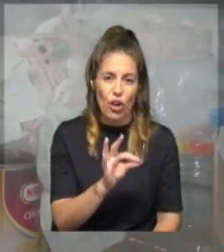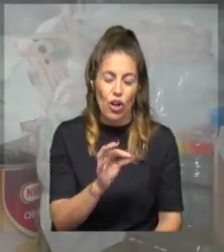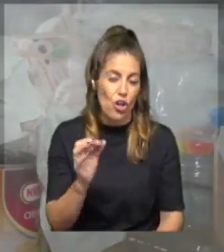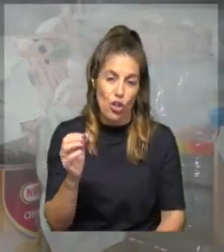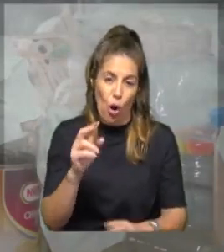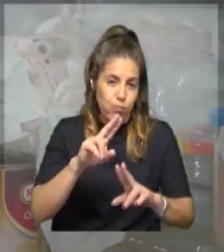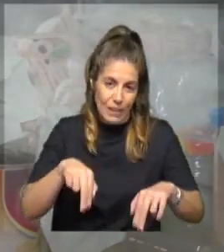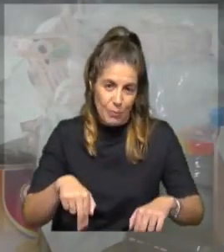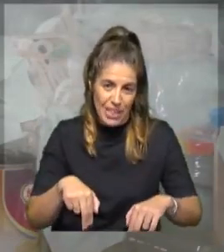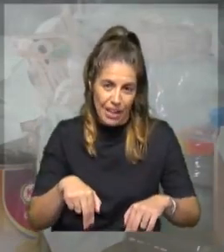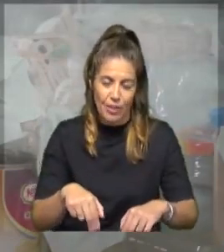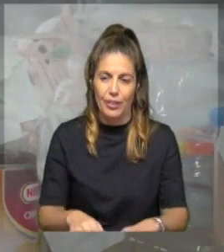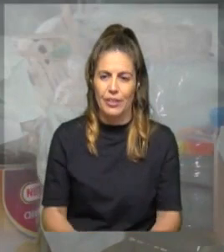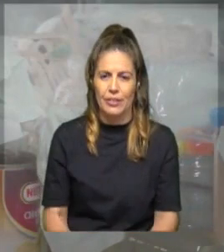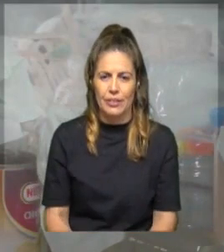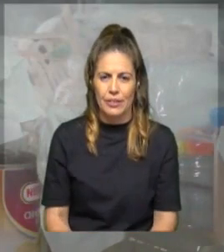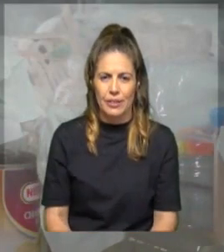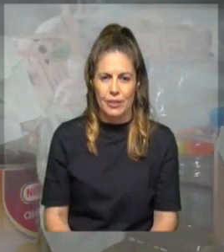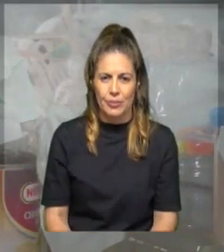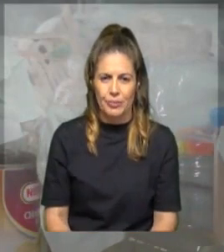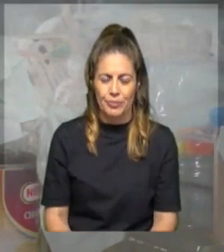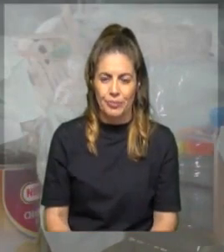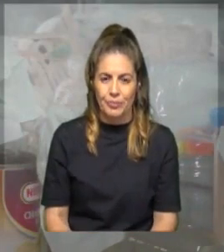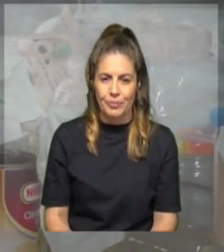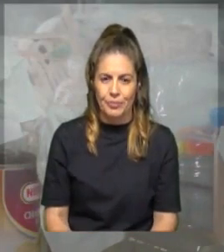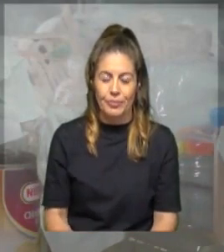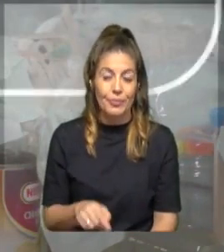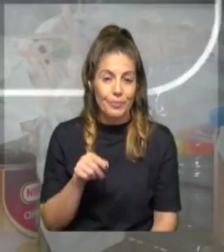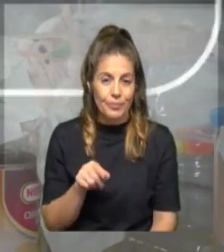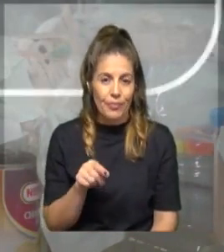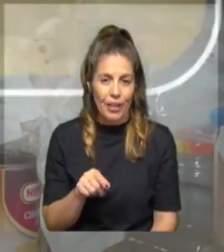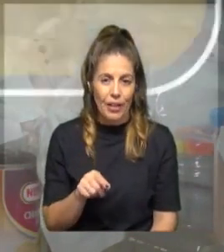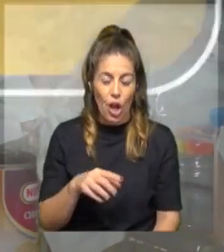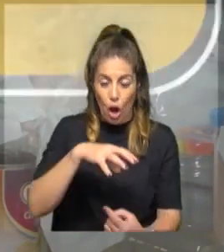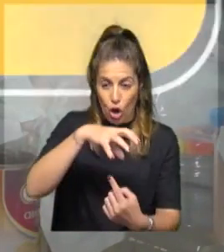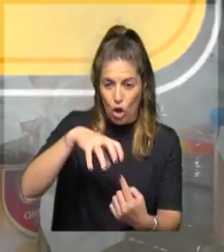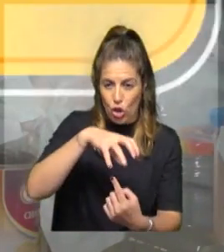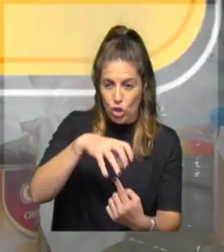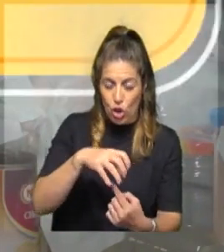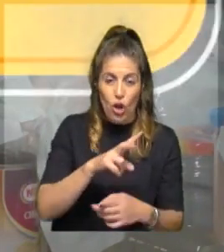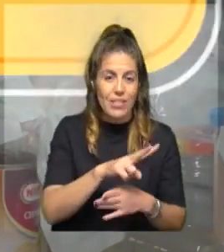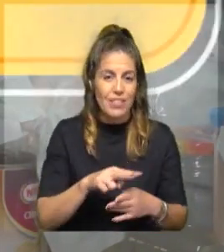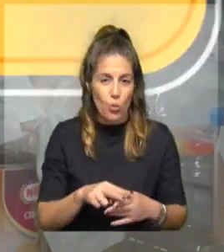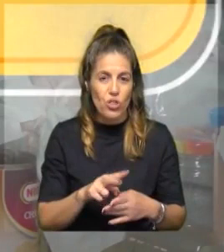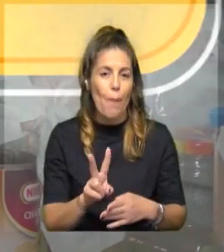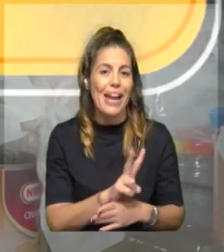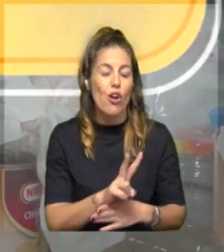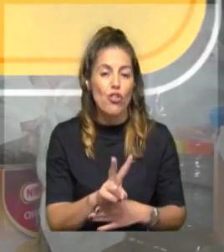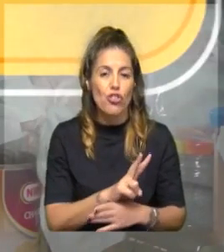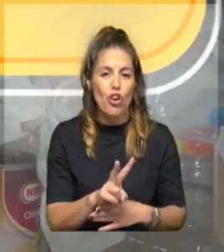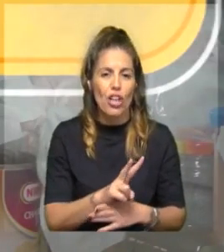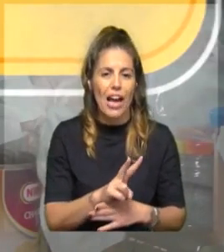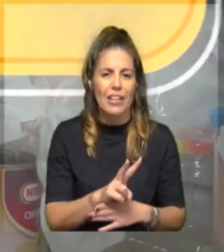matan. Y hay los hongos que se utilizan para controlar